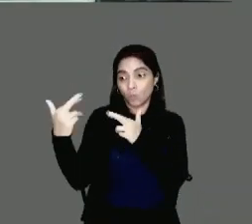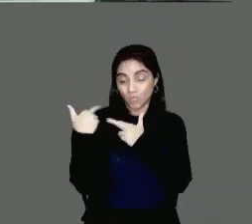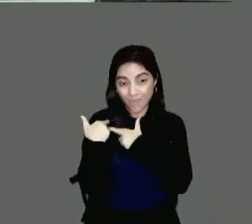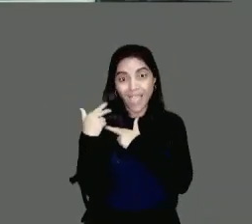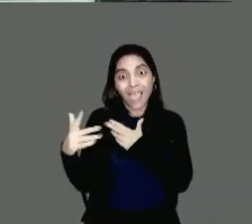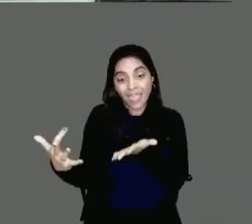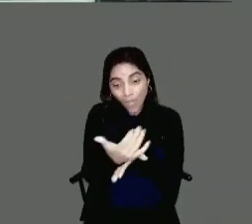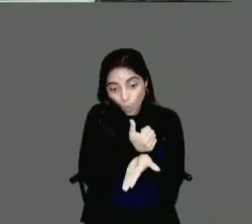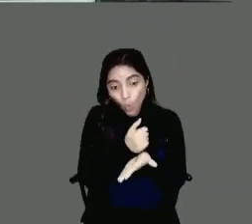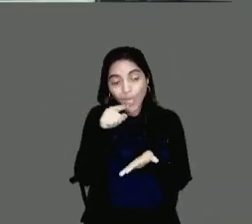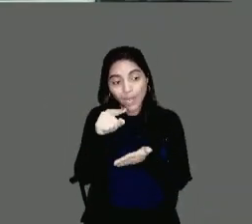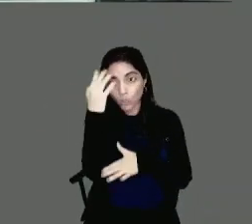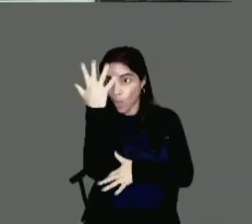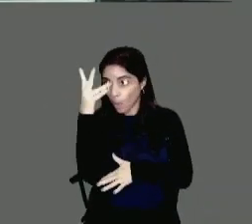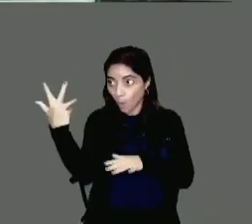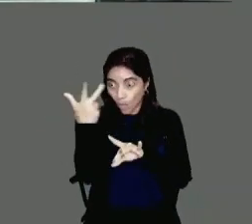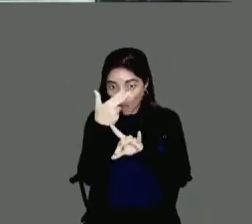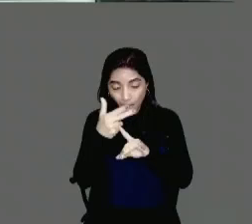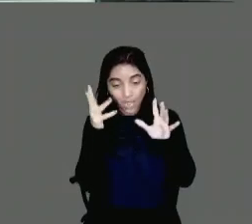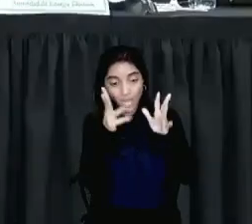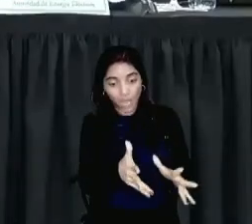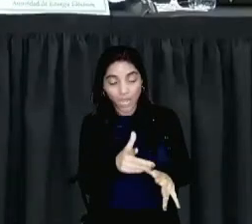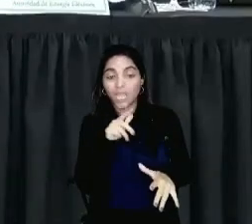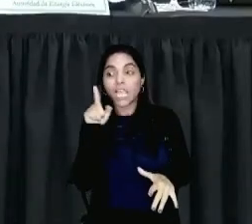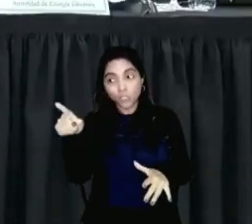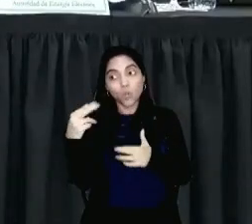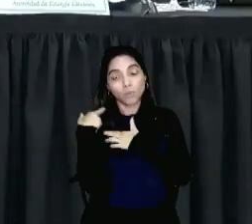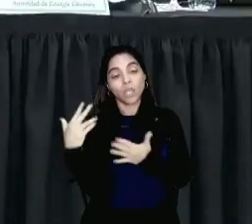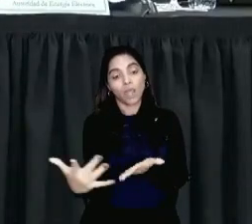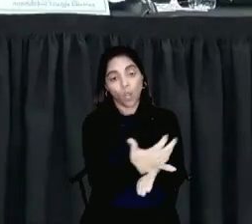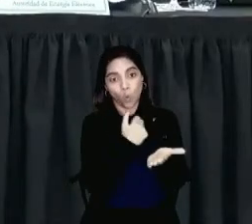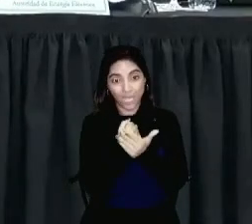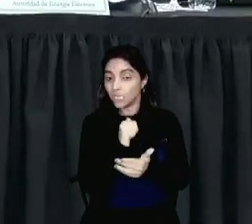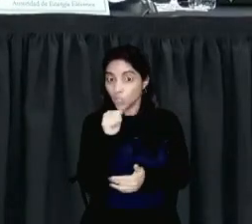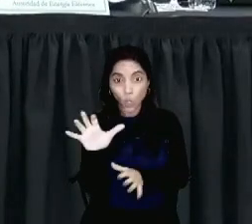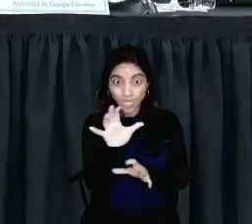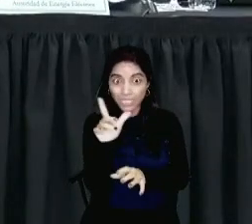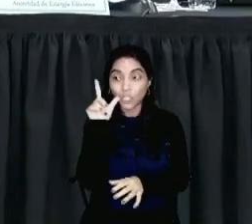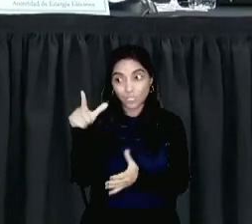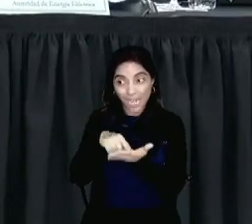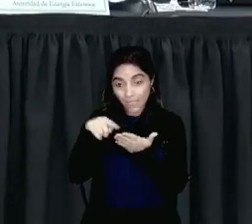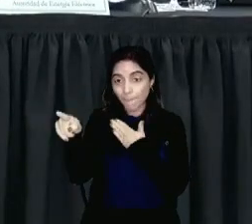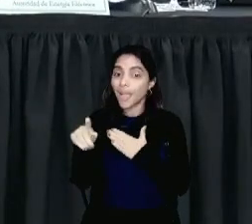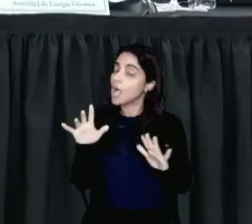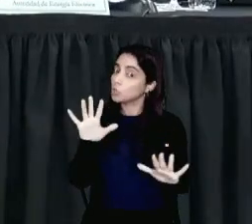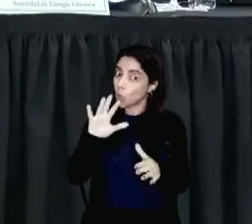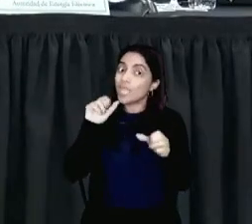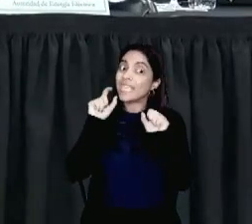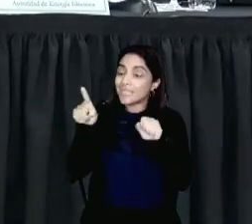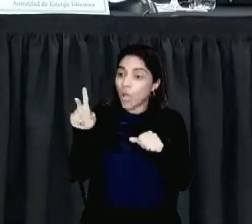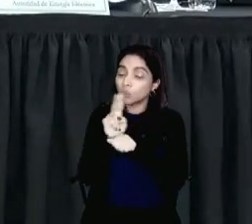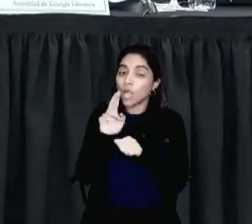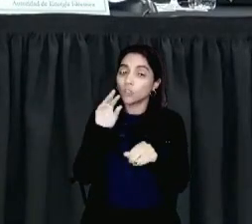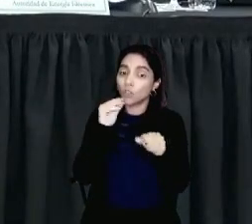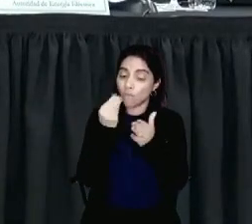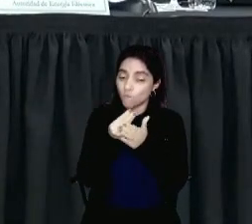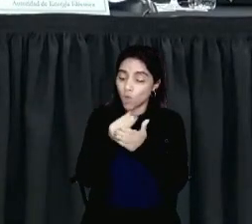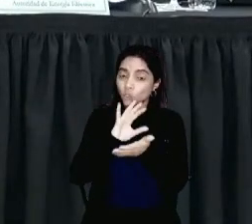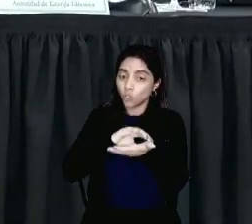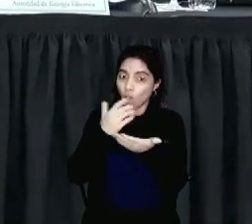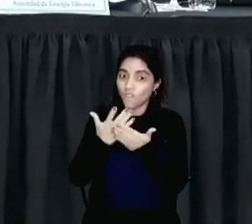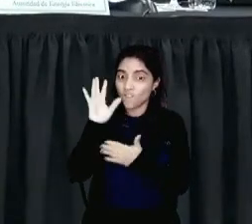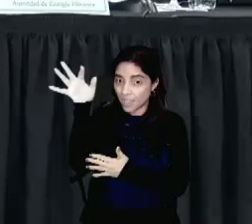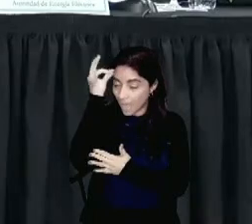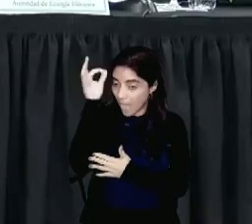eso es un asunto de supervisión eh Verdad de de desempeño pero en el si es con fondos federales yo estoy sea ya